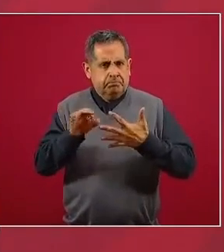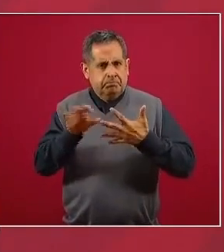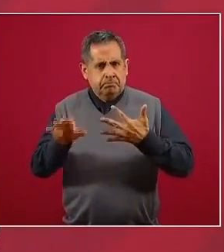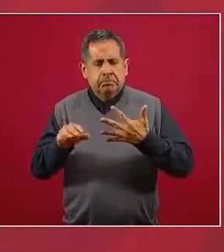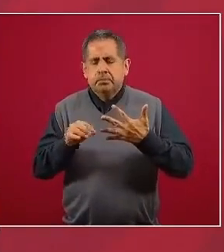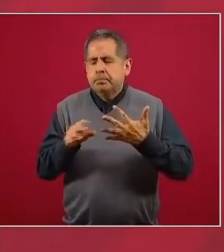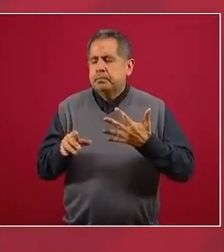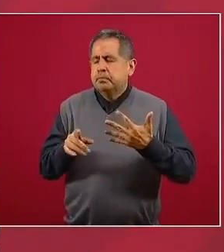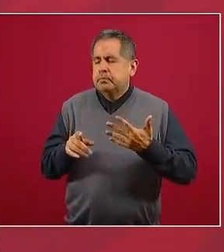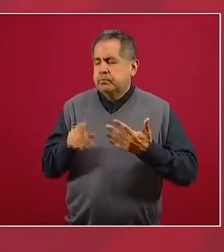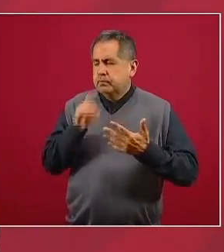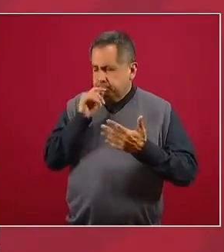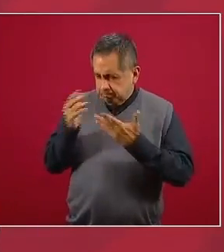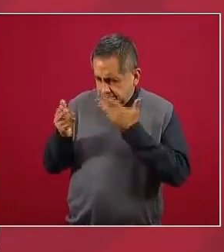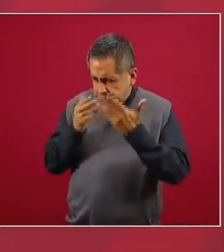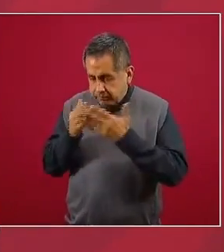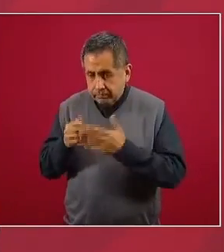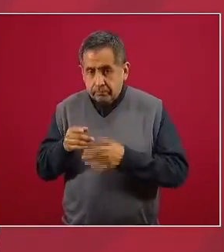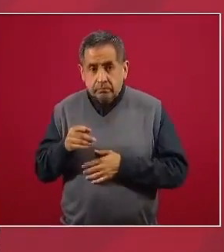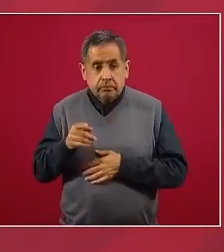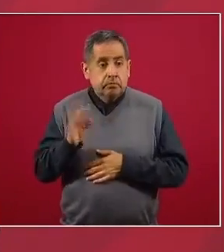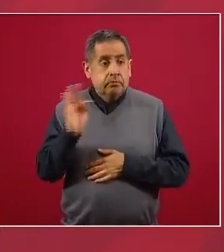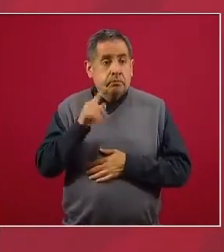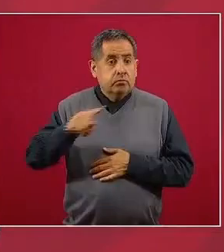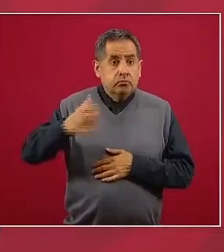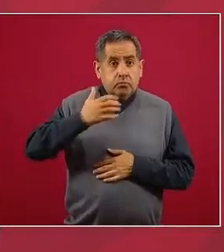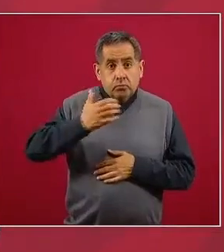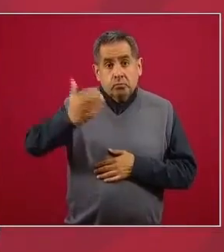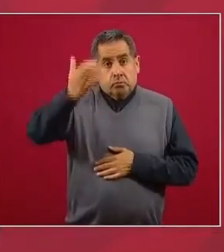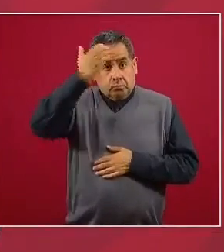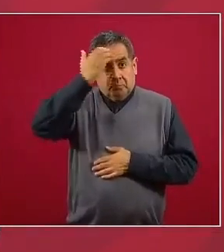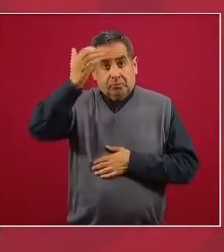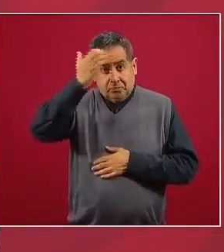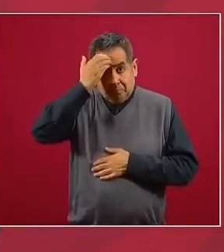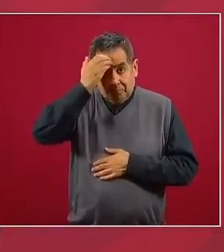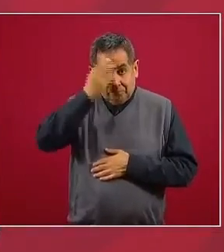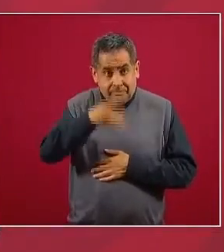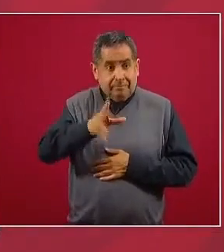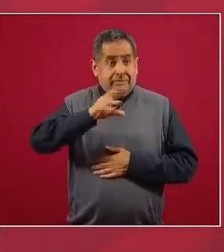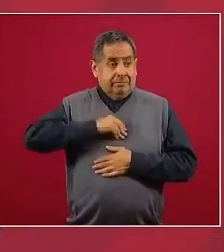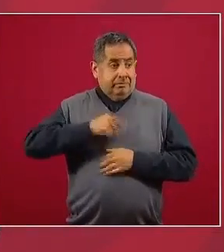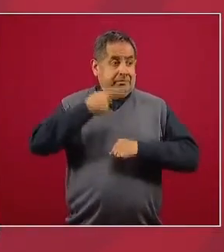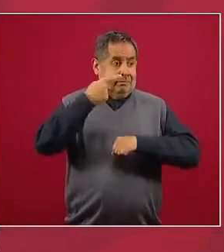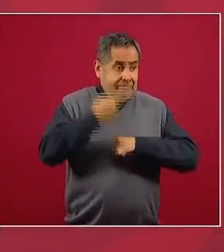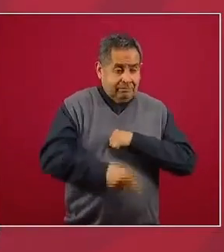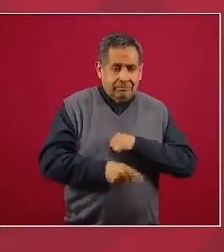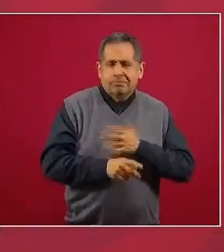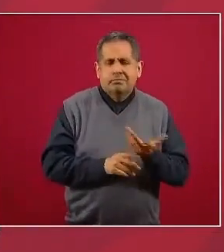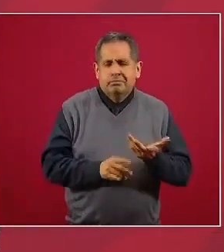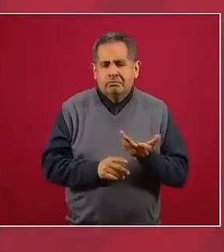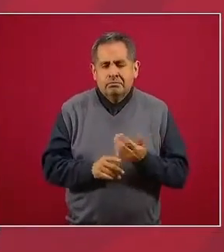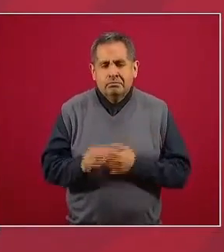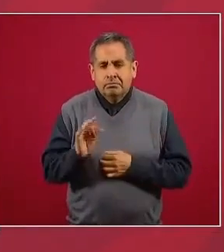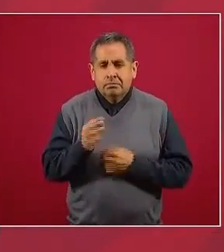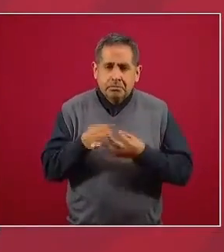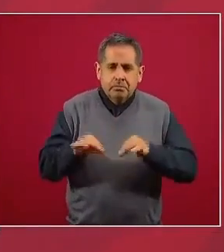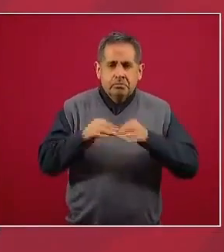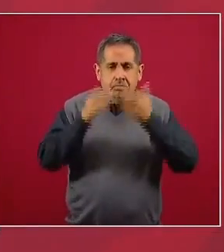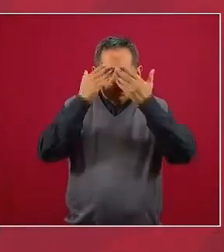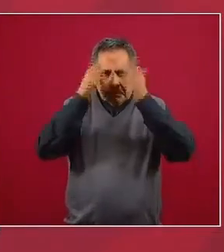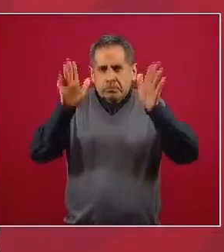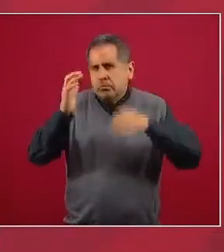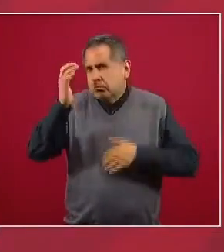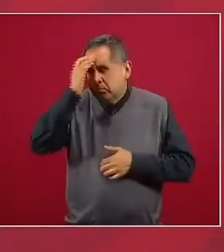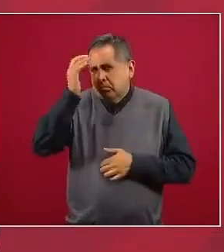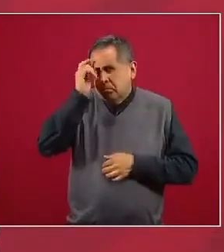pública, que conocer no hace daño. Entre más se conozca de manera abierta,